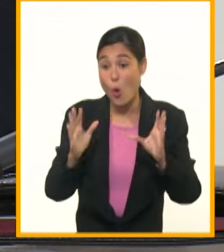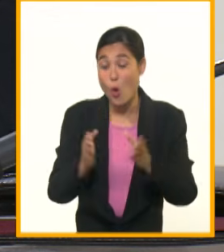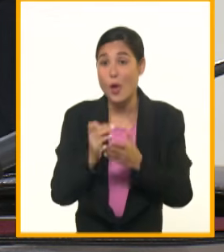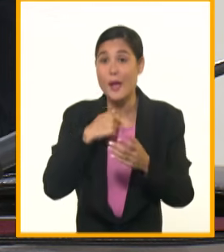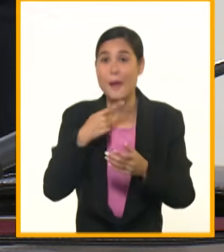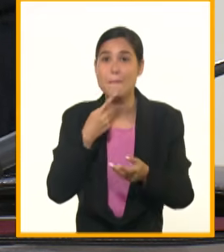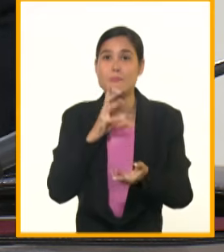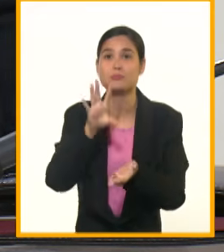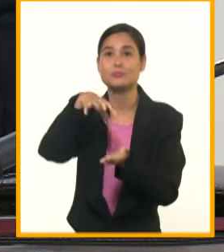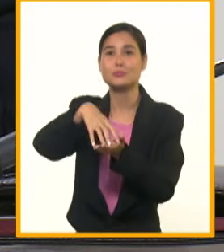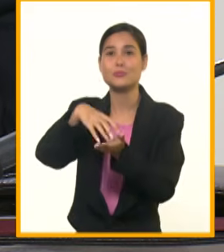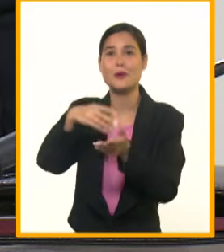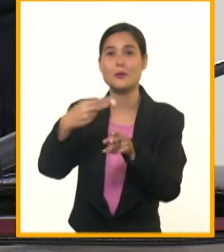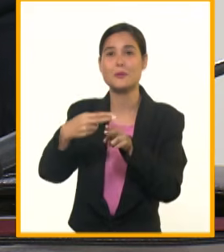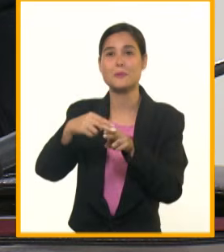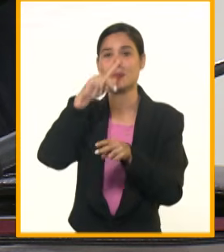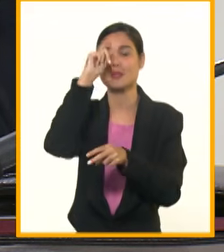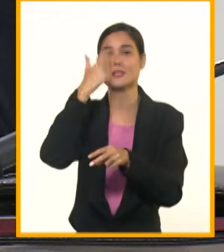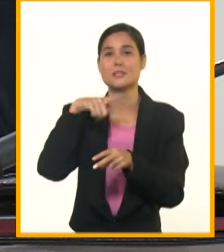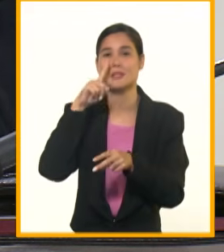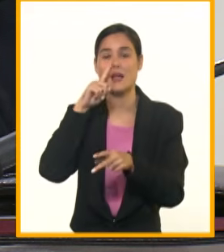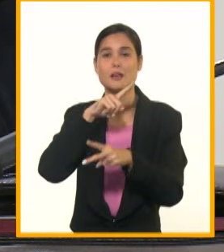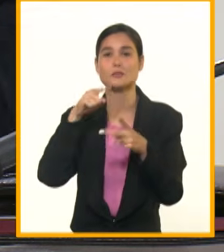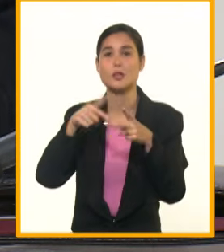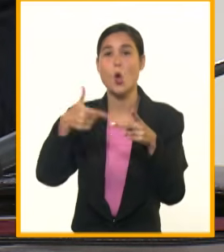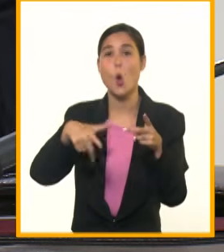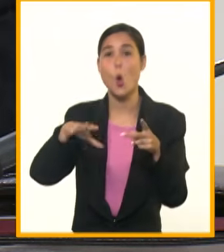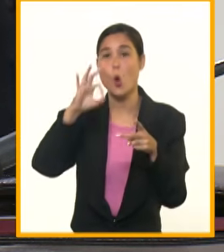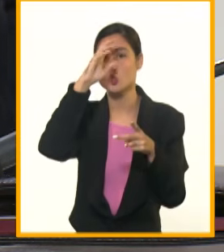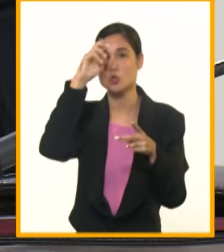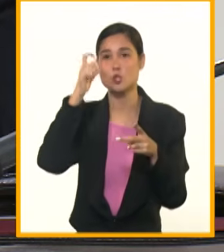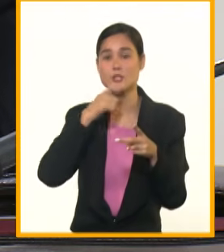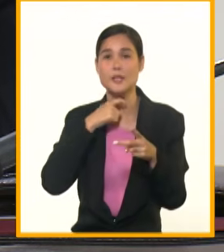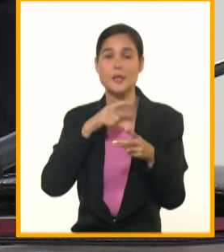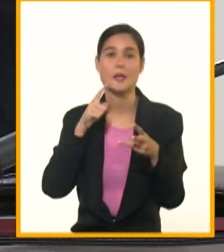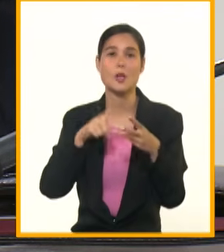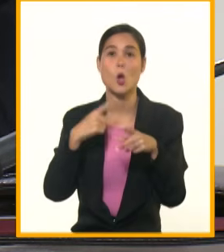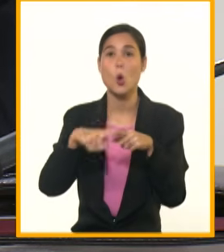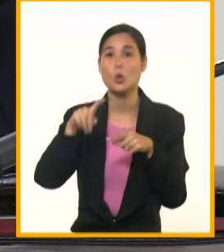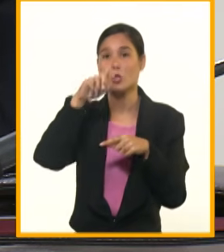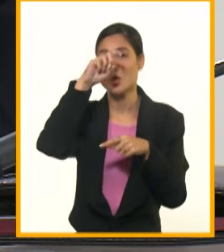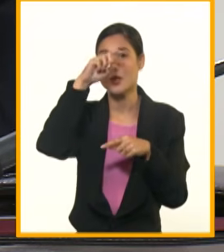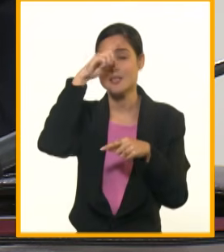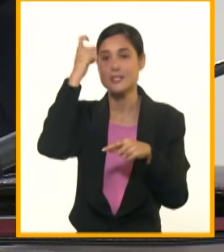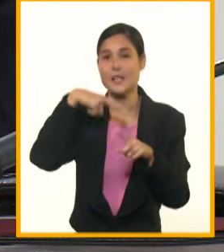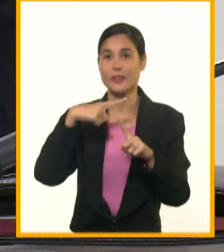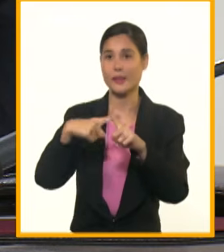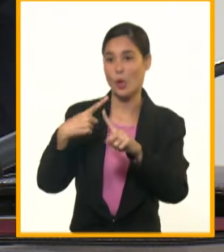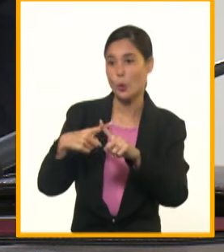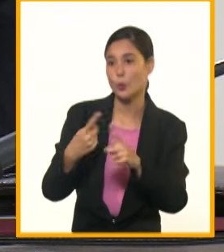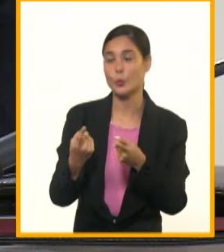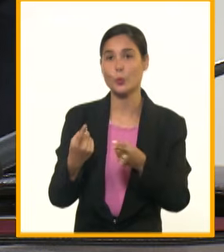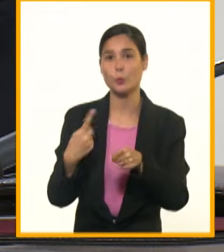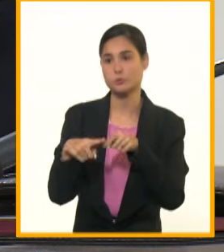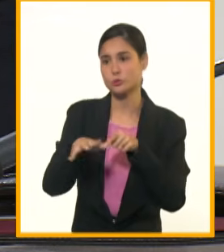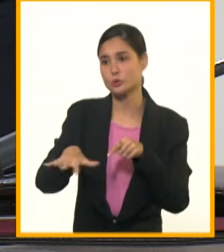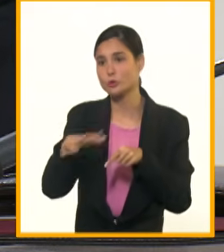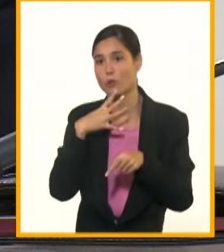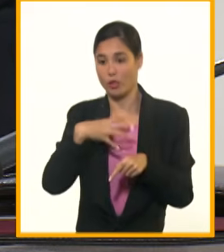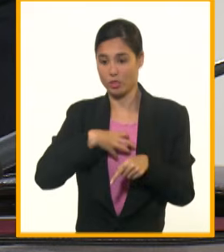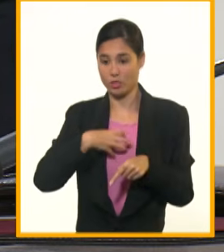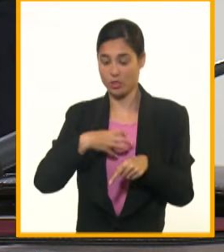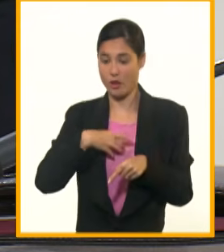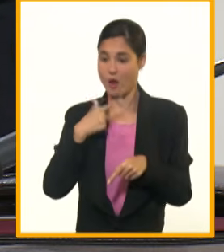la zona cercana y bueno, toda la parte de Santa Cruz con el petróleo. O sea, tenía una fortaleza